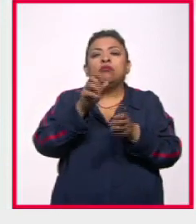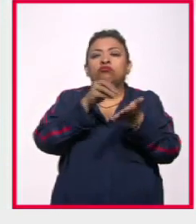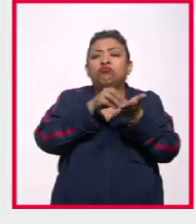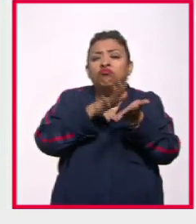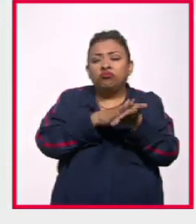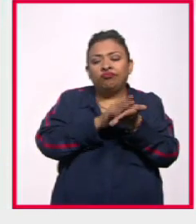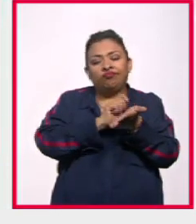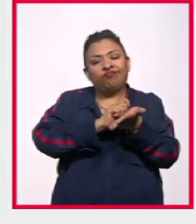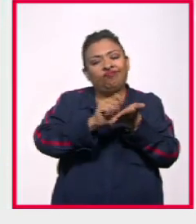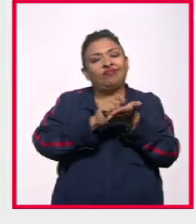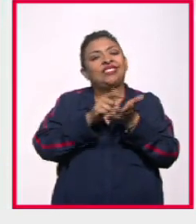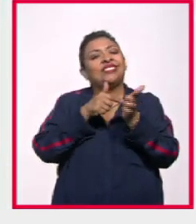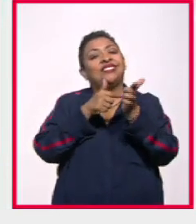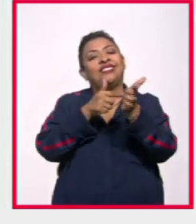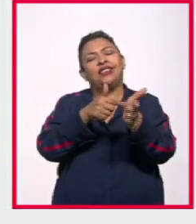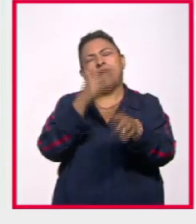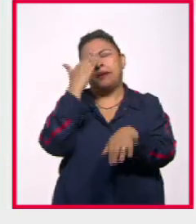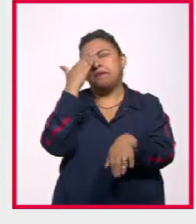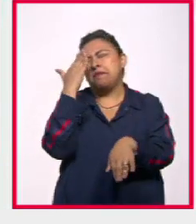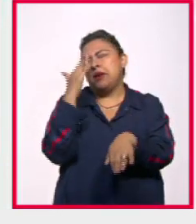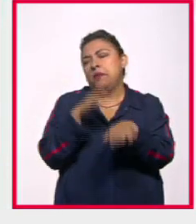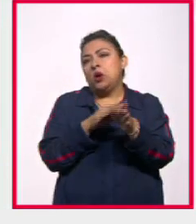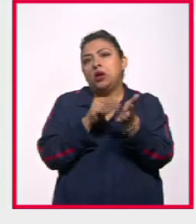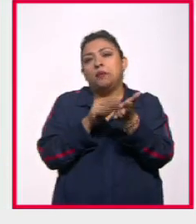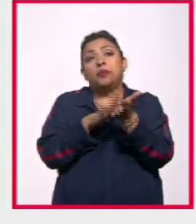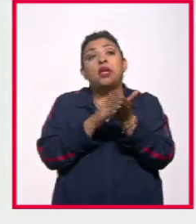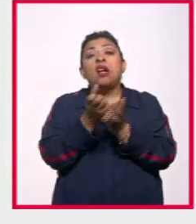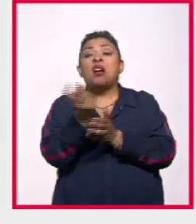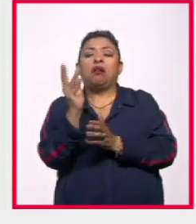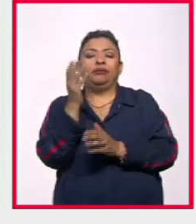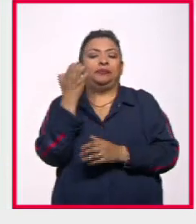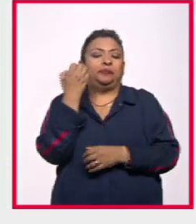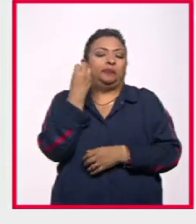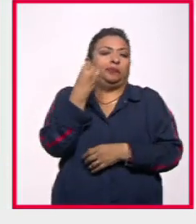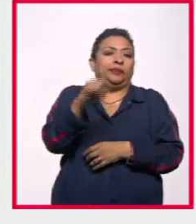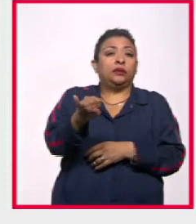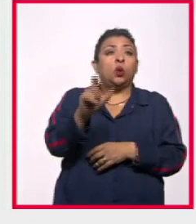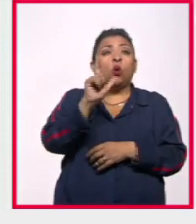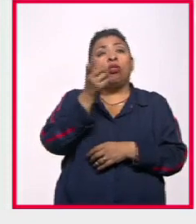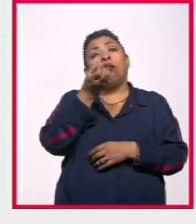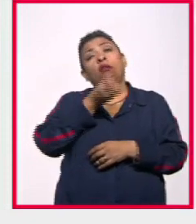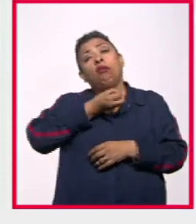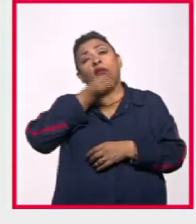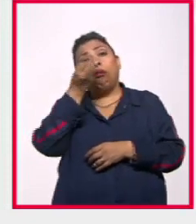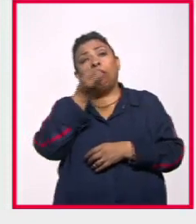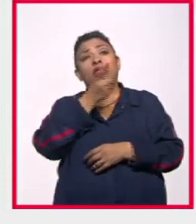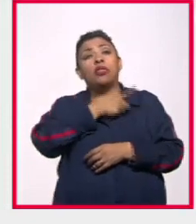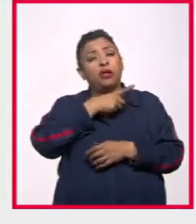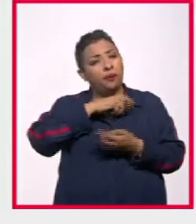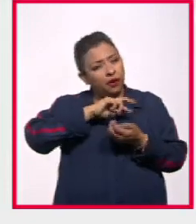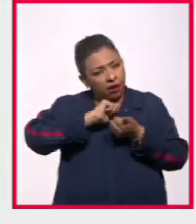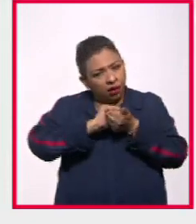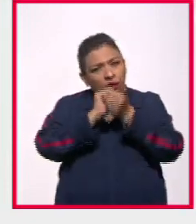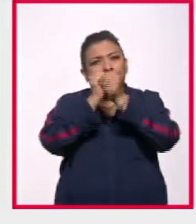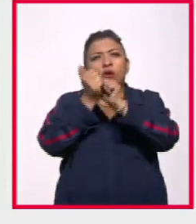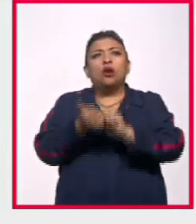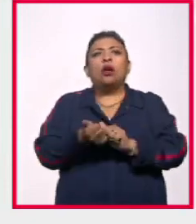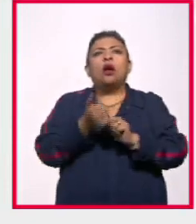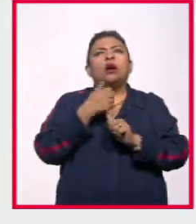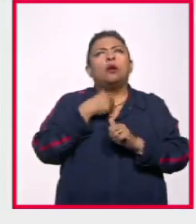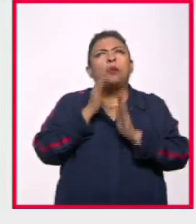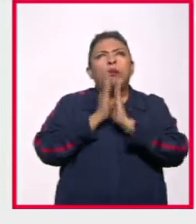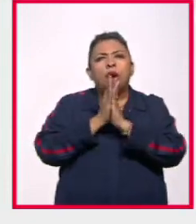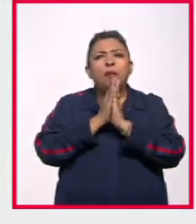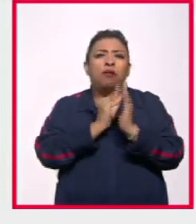escrito. También dicen los escépticos y los agnósticos que elevar plegarias, si no se traduce realmente en ruegos a entidades